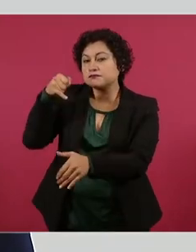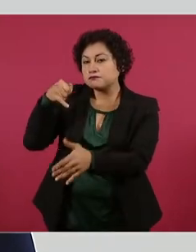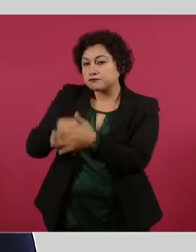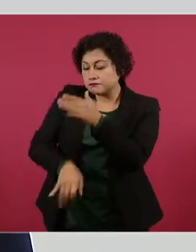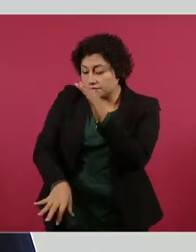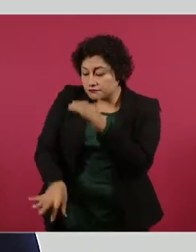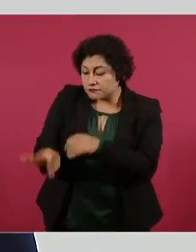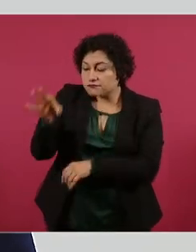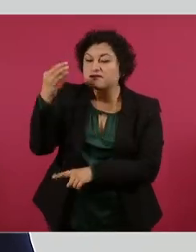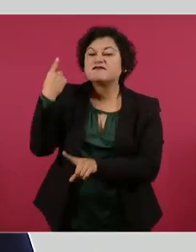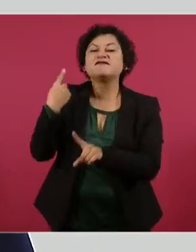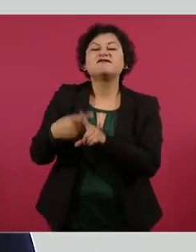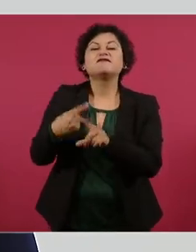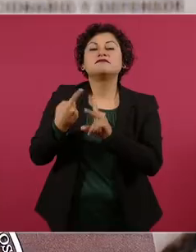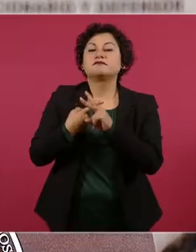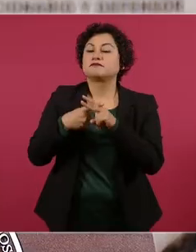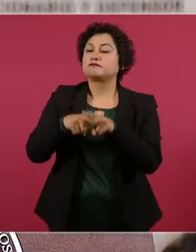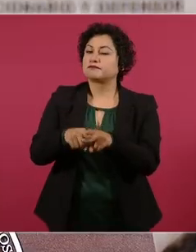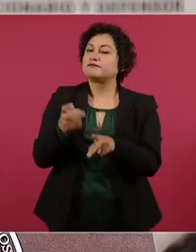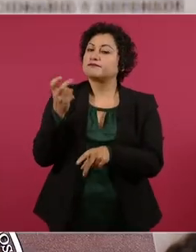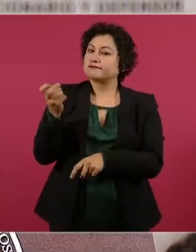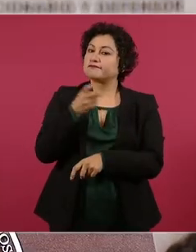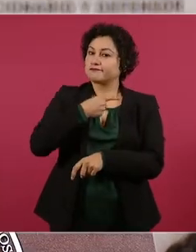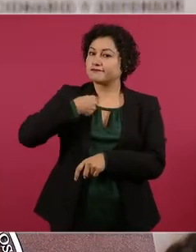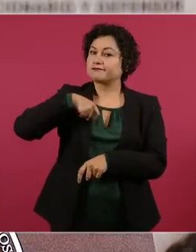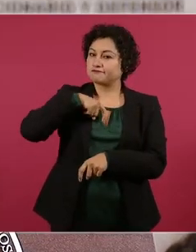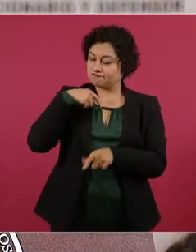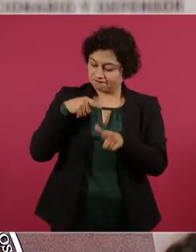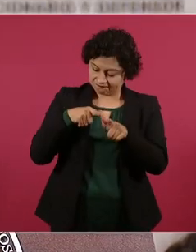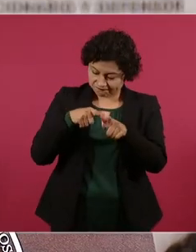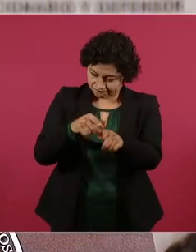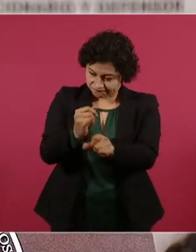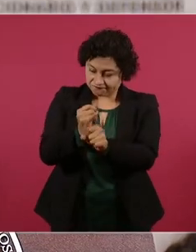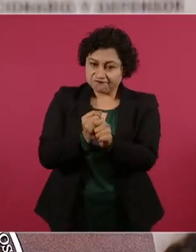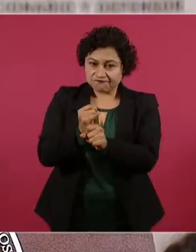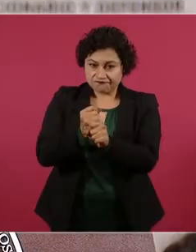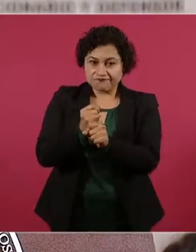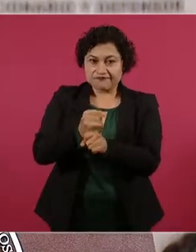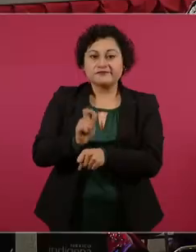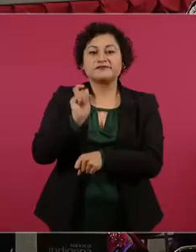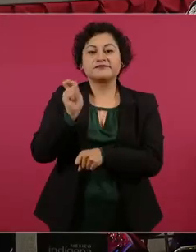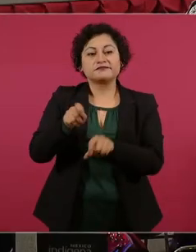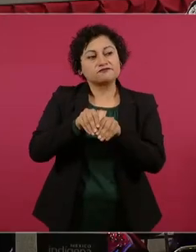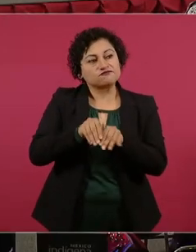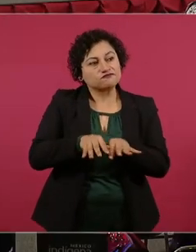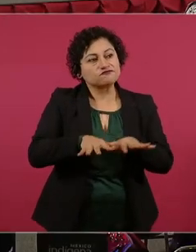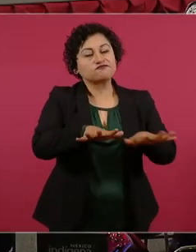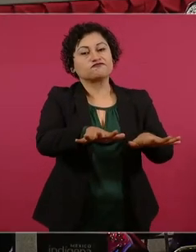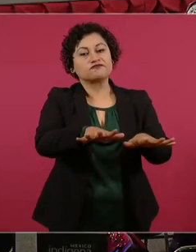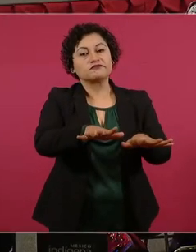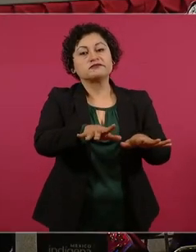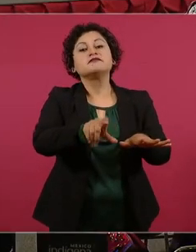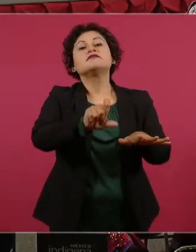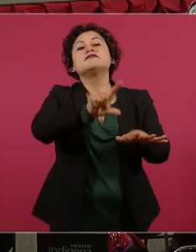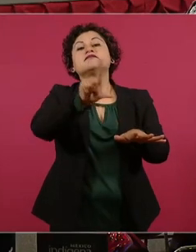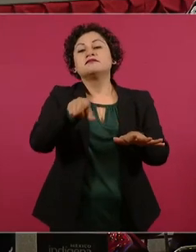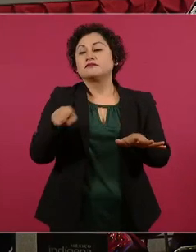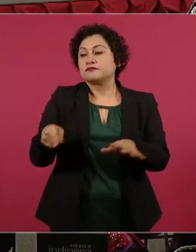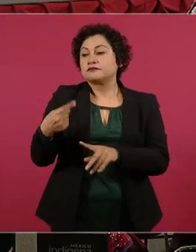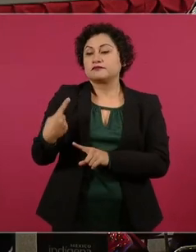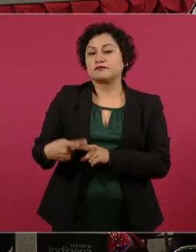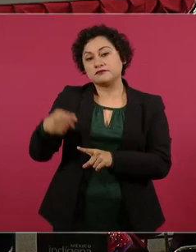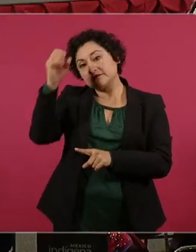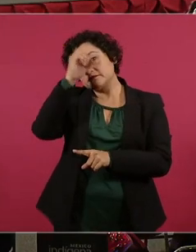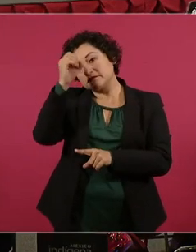difusión, y cómo se construyen los mensajes, la matriz de opinión. Por último, les vamos a presentar la colaboración